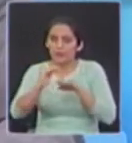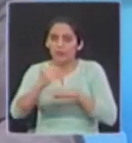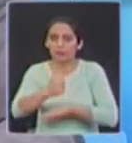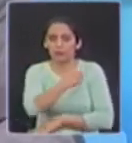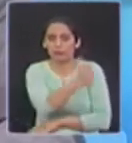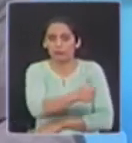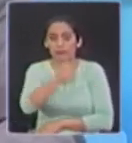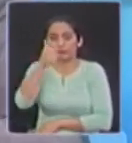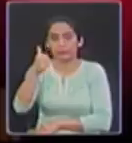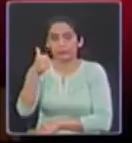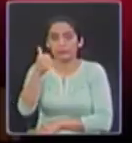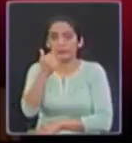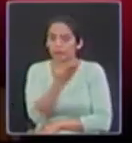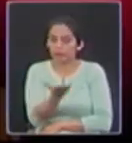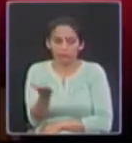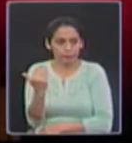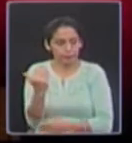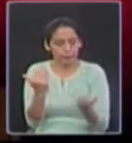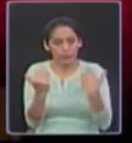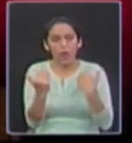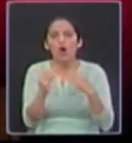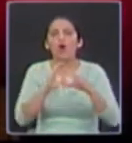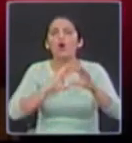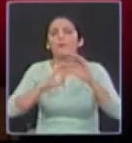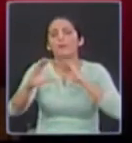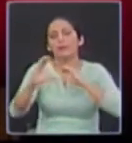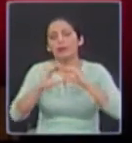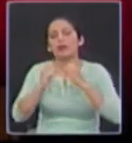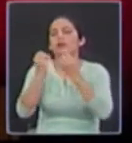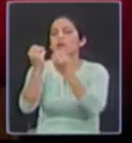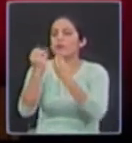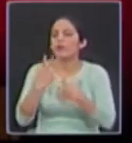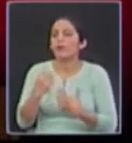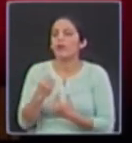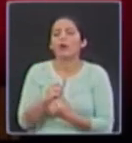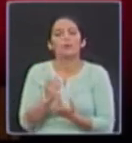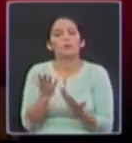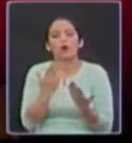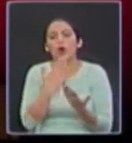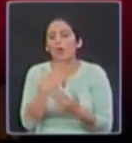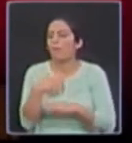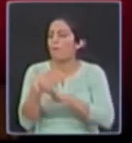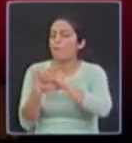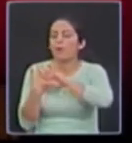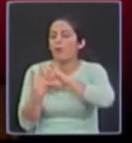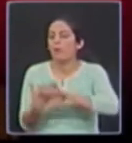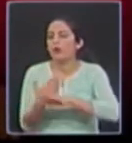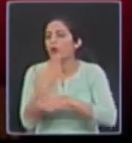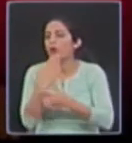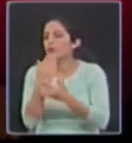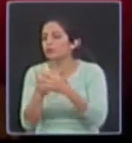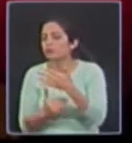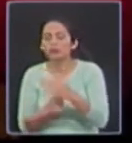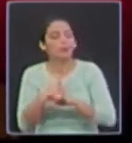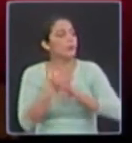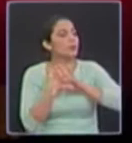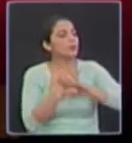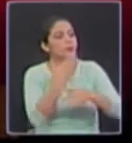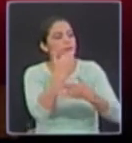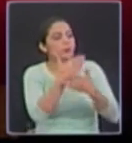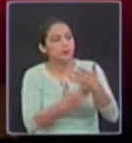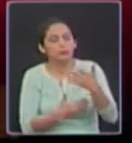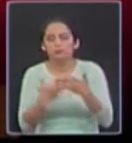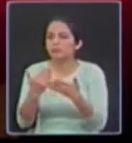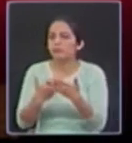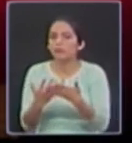para generar un diálogo de propuestas que puedan ser presentadas al sector productivo, académico y la sociedad sobre soluciones a esos